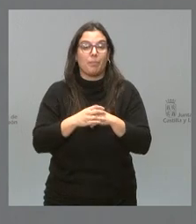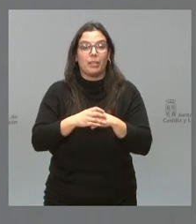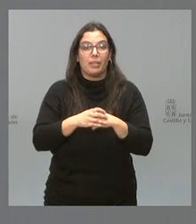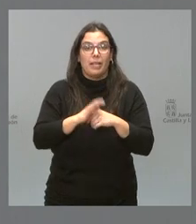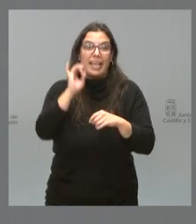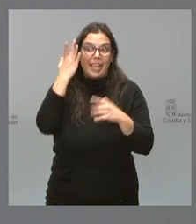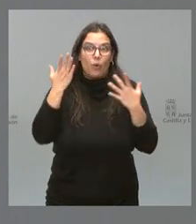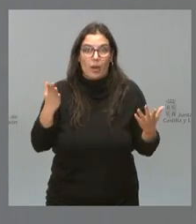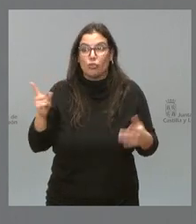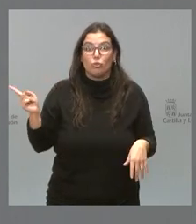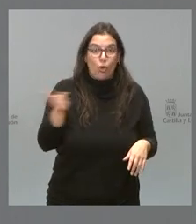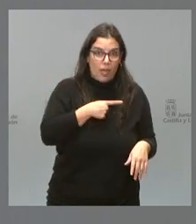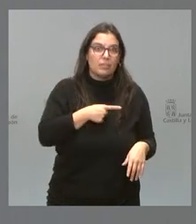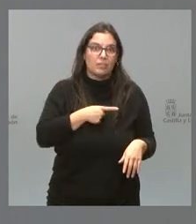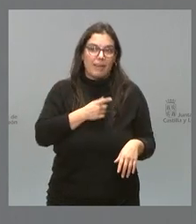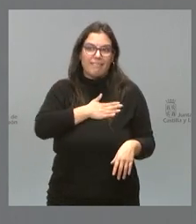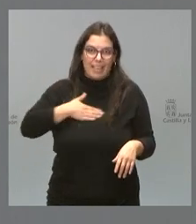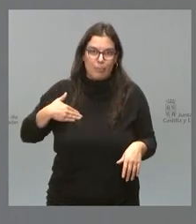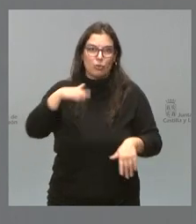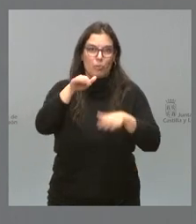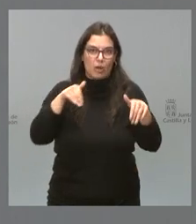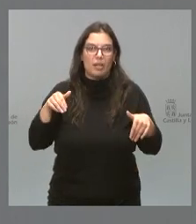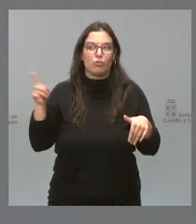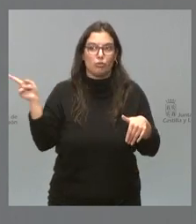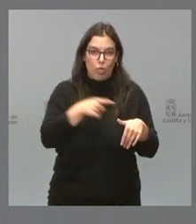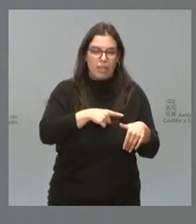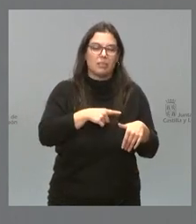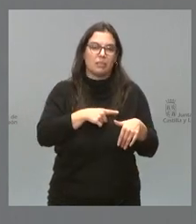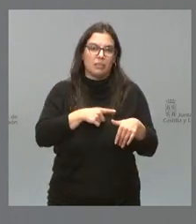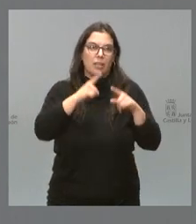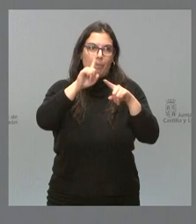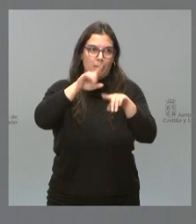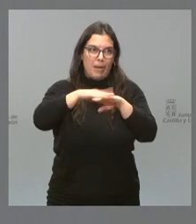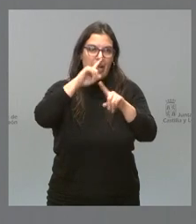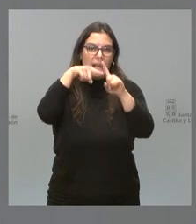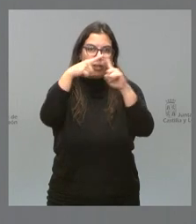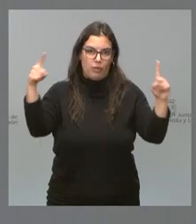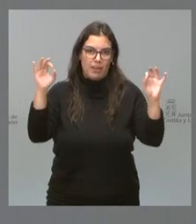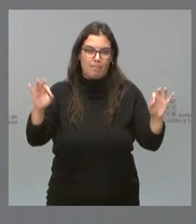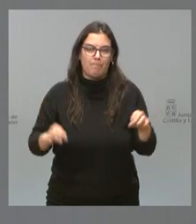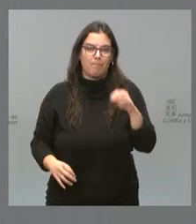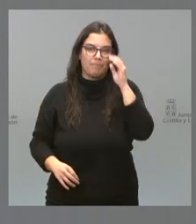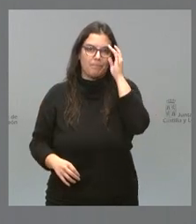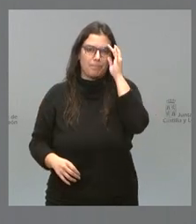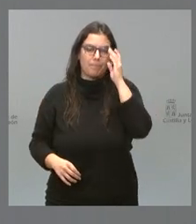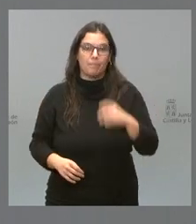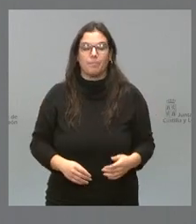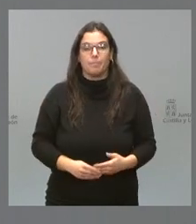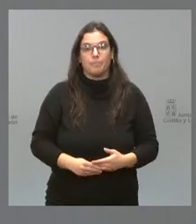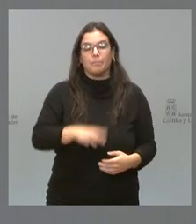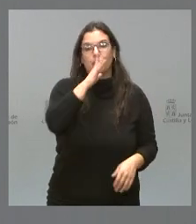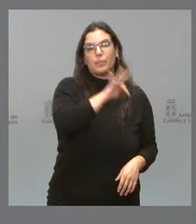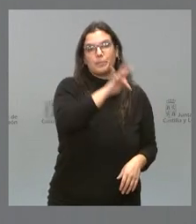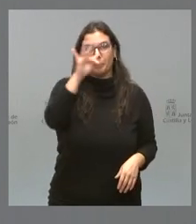lógicamente Es que todas ellas puedan ser convocados en la mayoría de lo posible a lo largo del próximo ejercicio 2023 nos